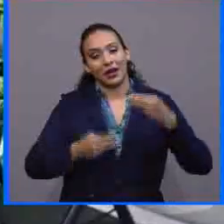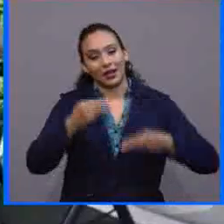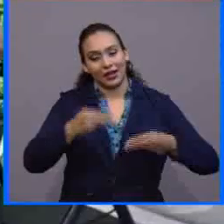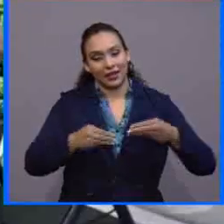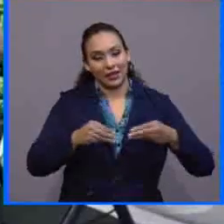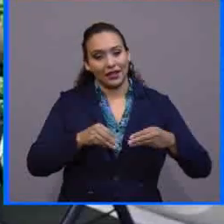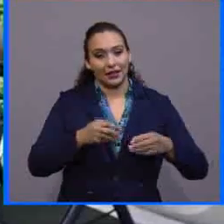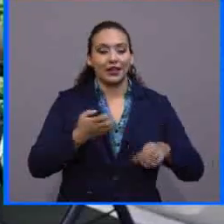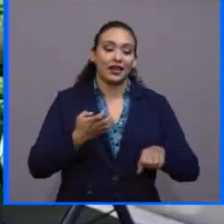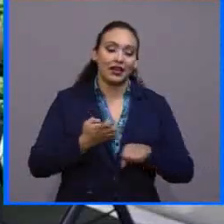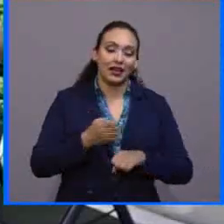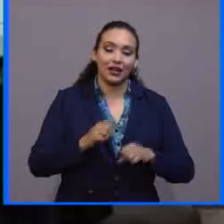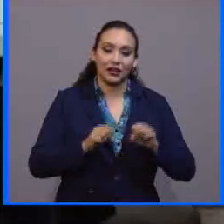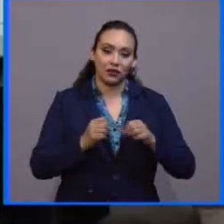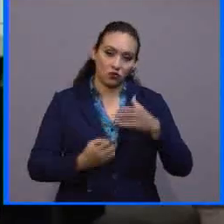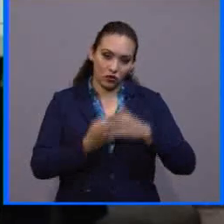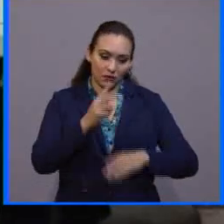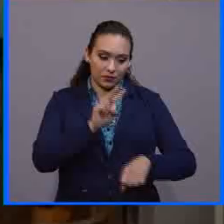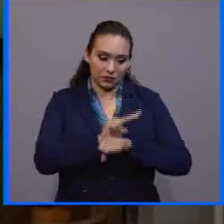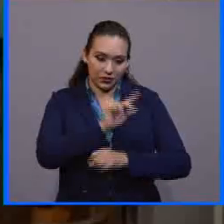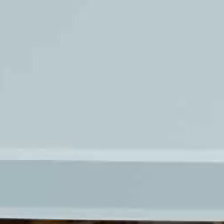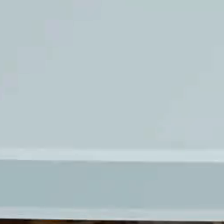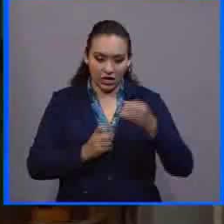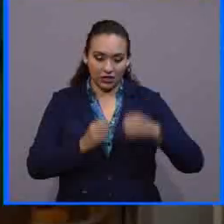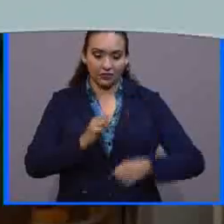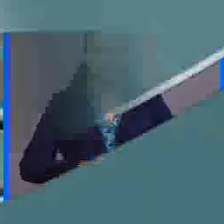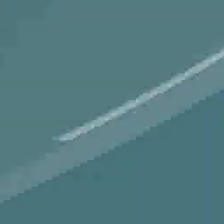de Disciplina Judicial.